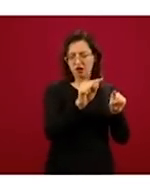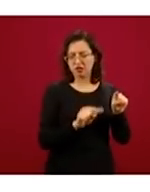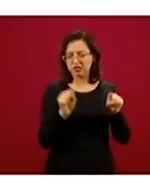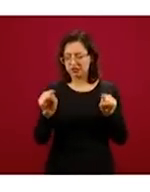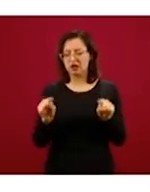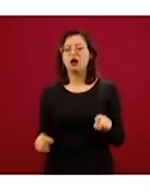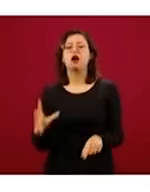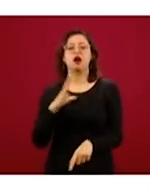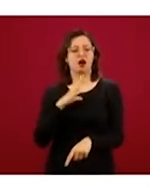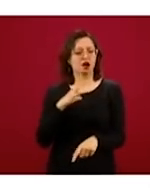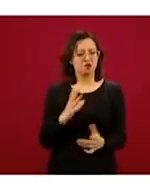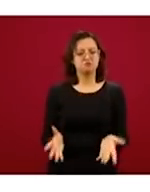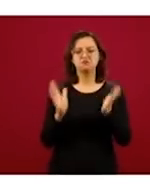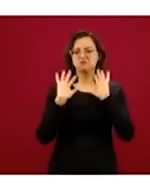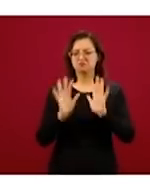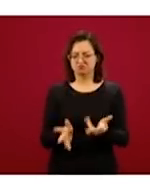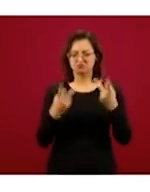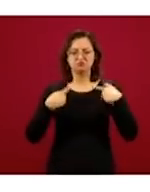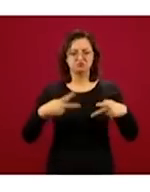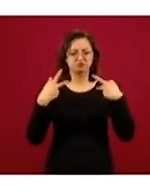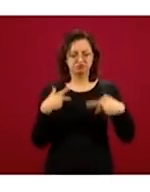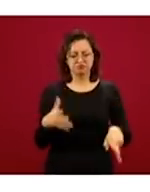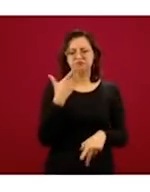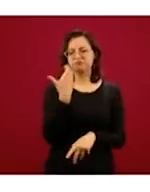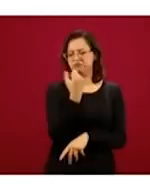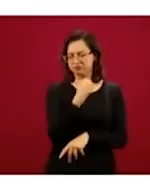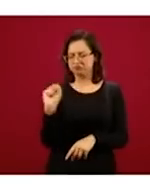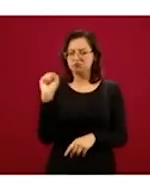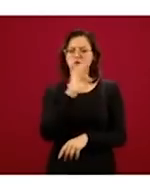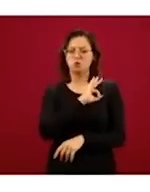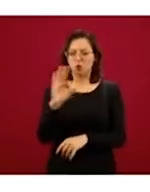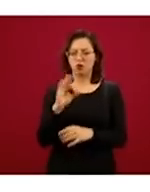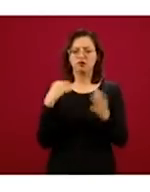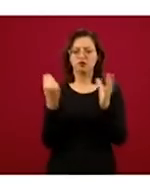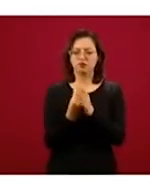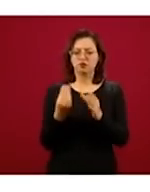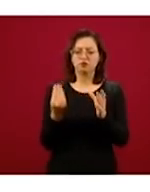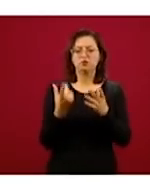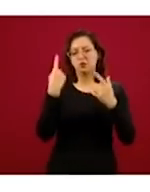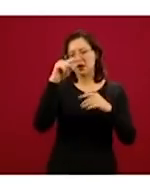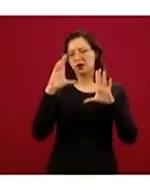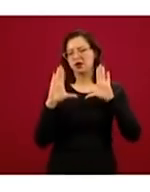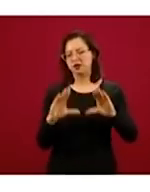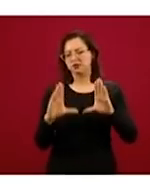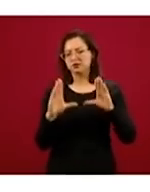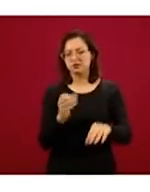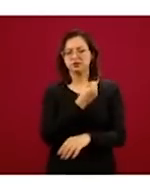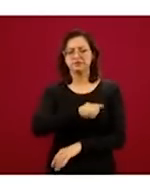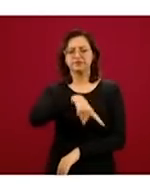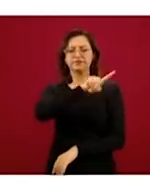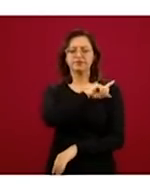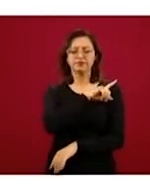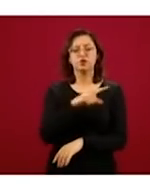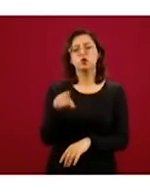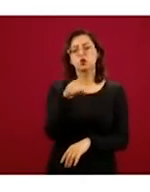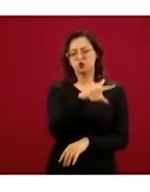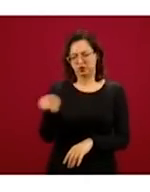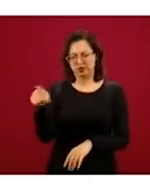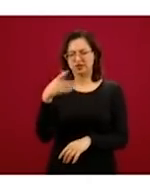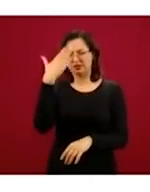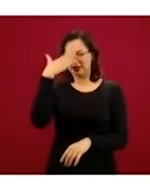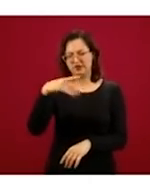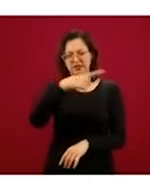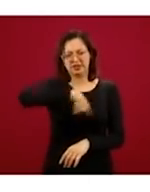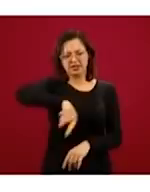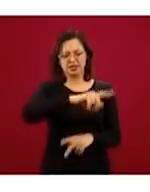sido capacitados en este nuevo modelo recordar que este personal antiguamente estaba